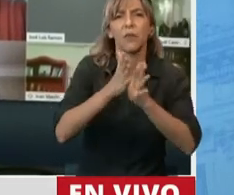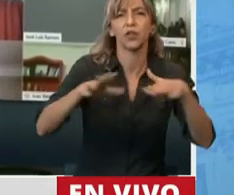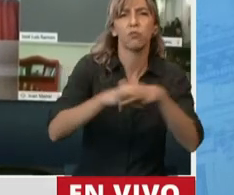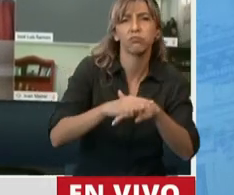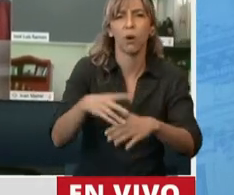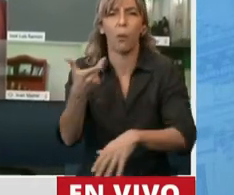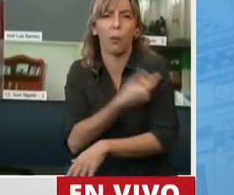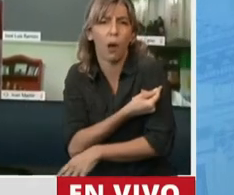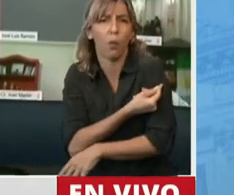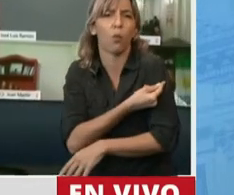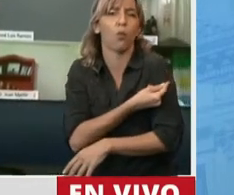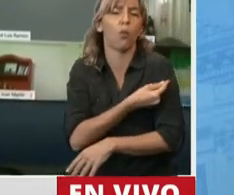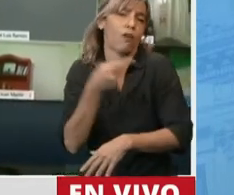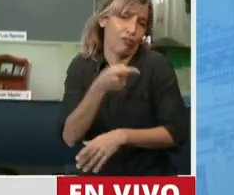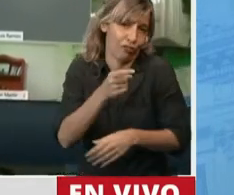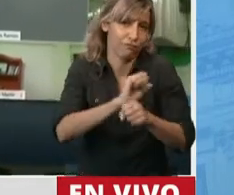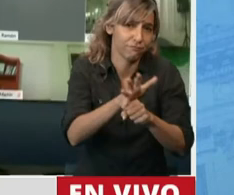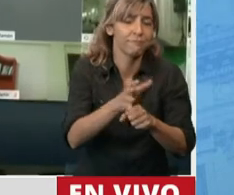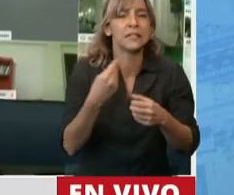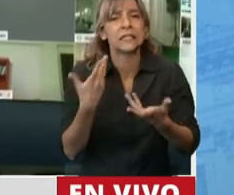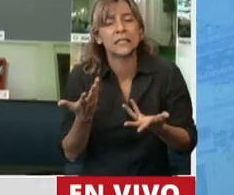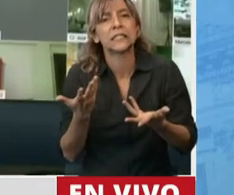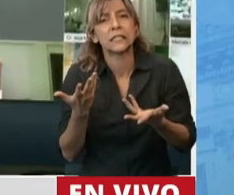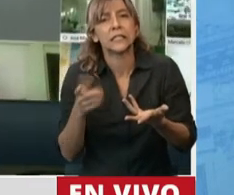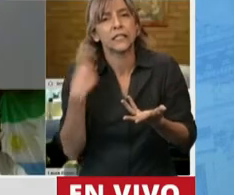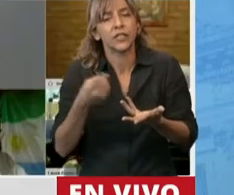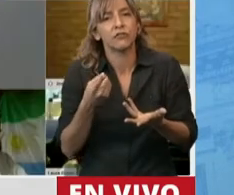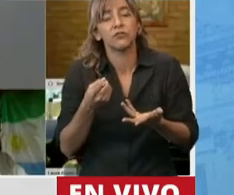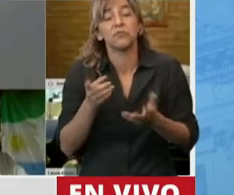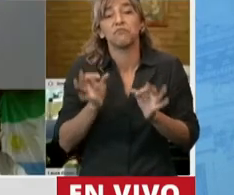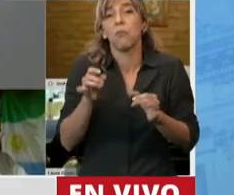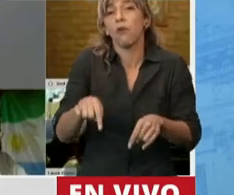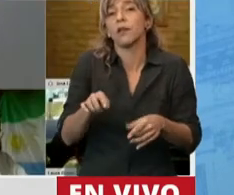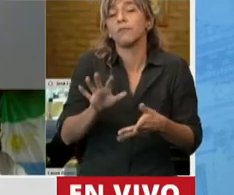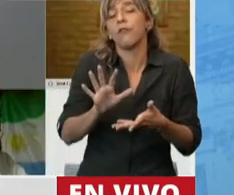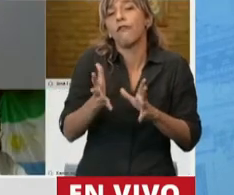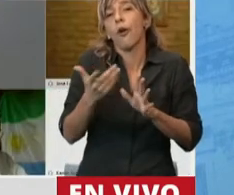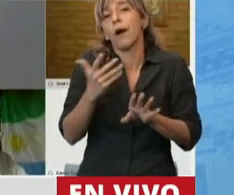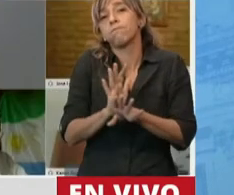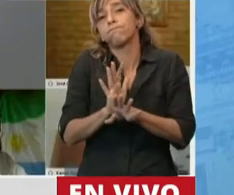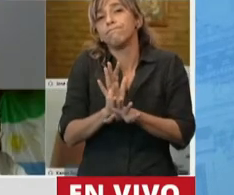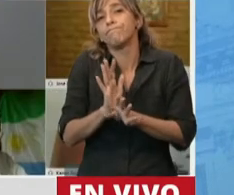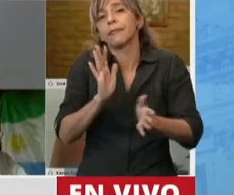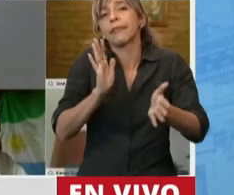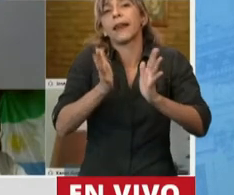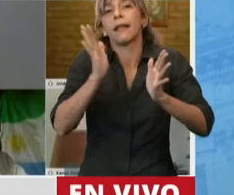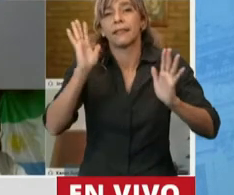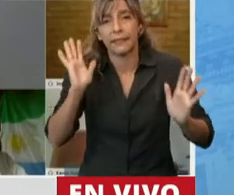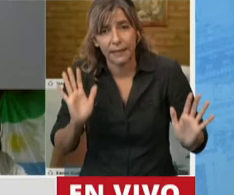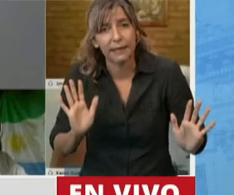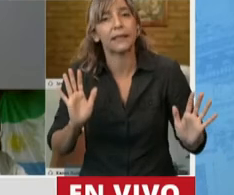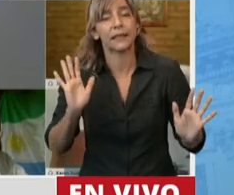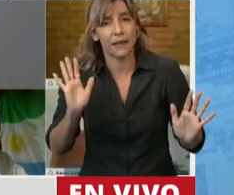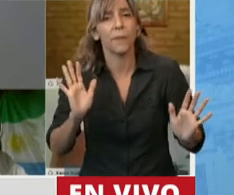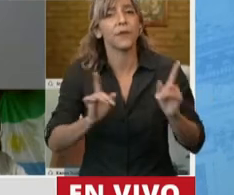vacuna para el coronavirus, vuelve a aparecer esta alternativa terapéutica que bien han dicho los